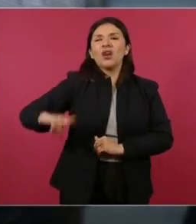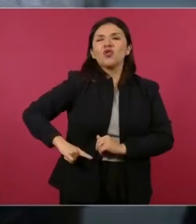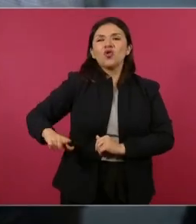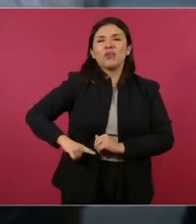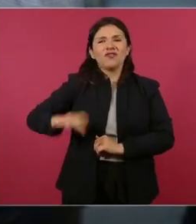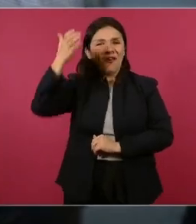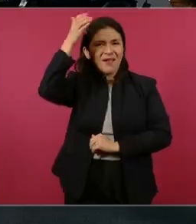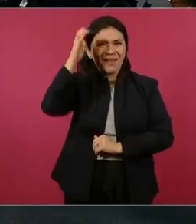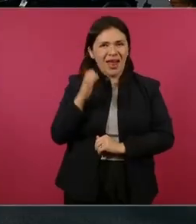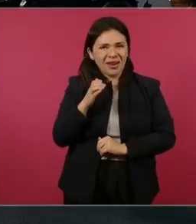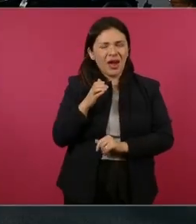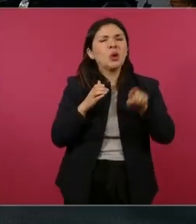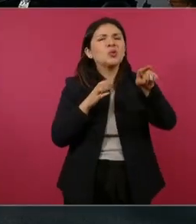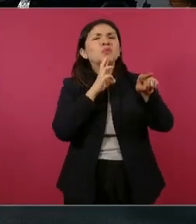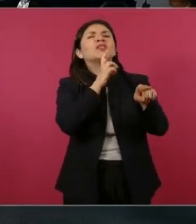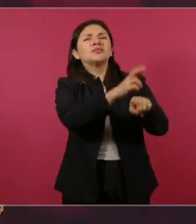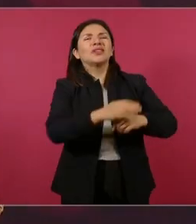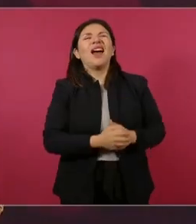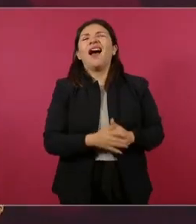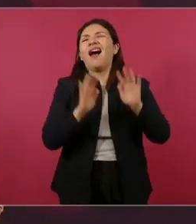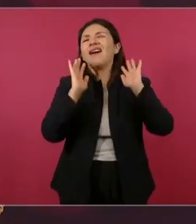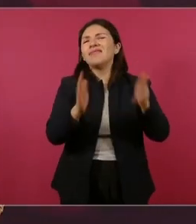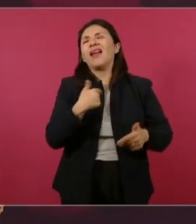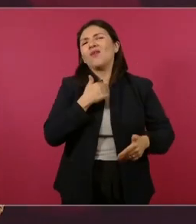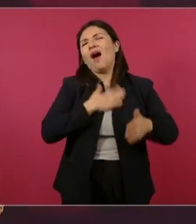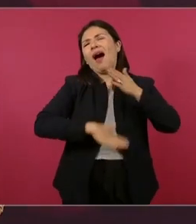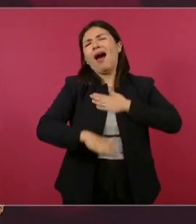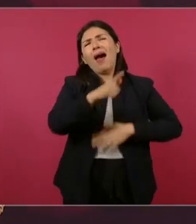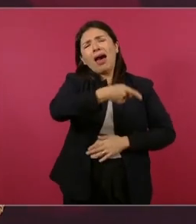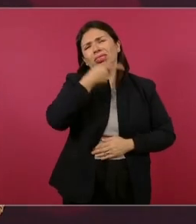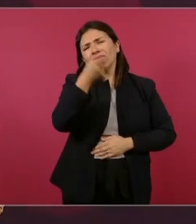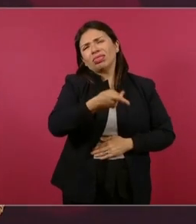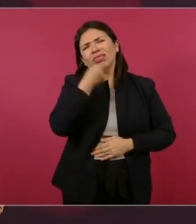le respondería al periodista Loret de Mola? Que me da flojera.